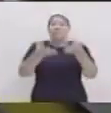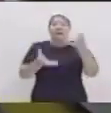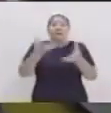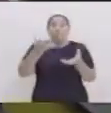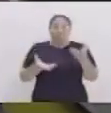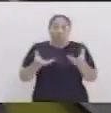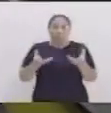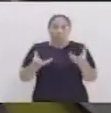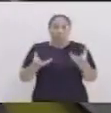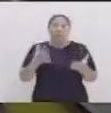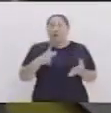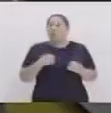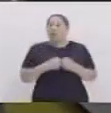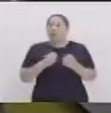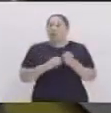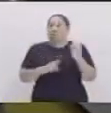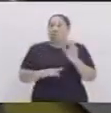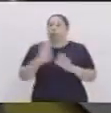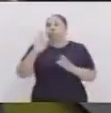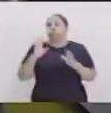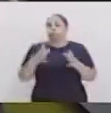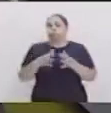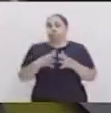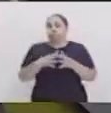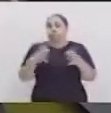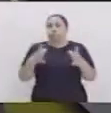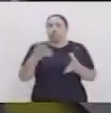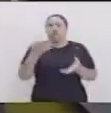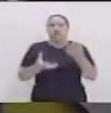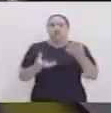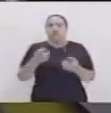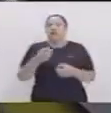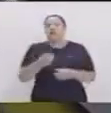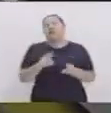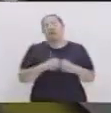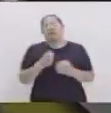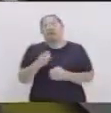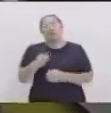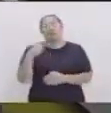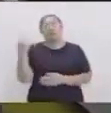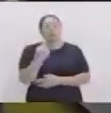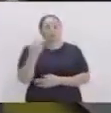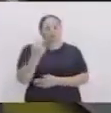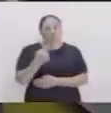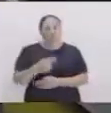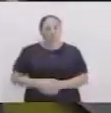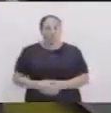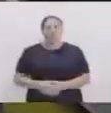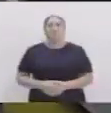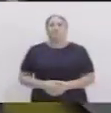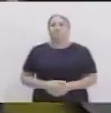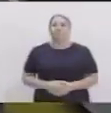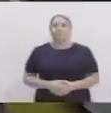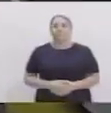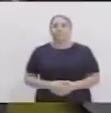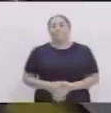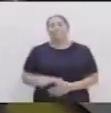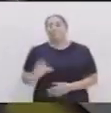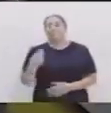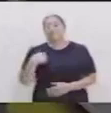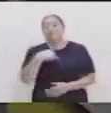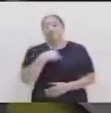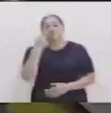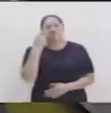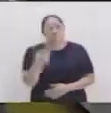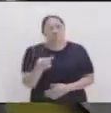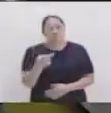alta, así que tenemos que tomar en cuenta también esas dimensionales de que va a expandirse, porque cualquier objeto se va a expandir, solo vamos a tener que